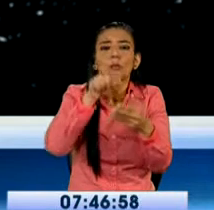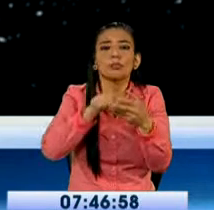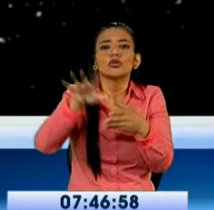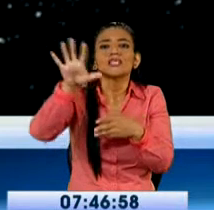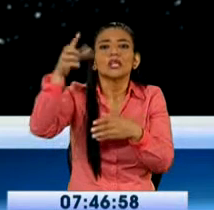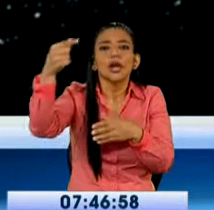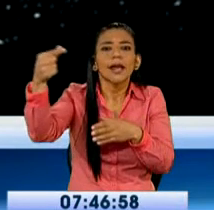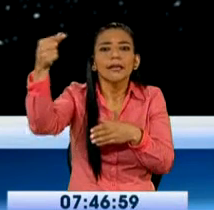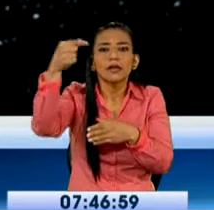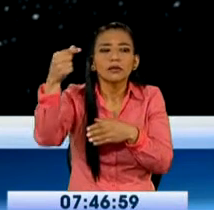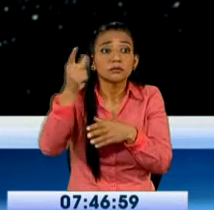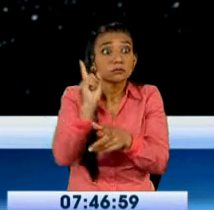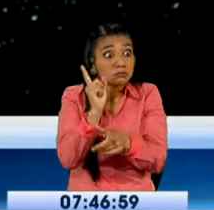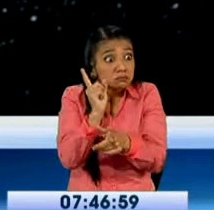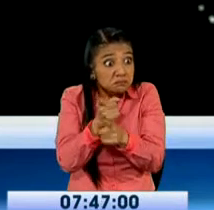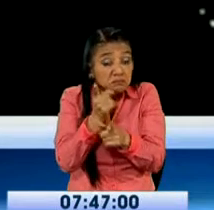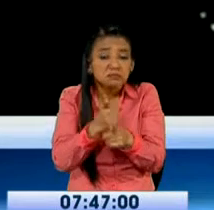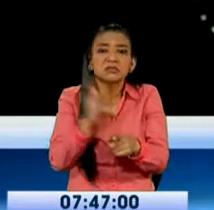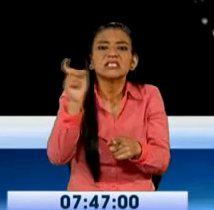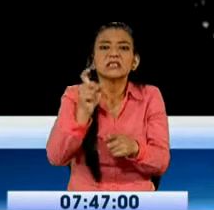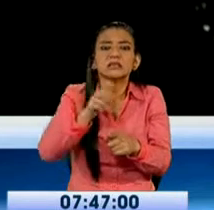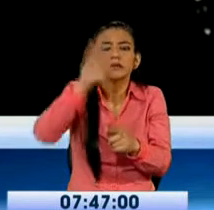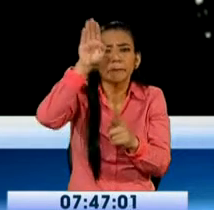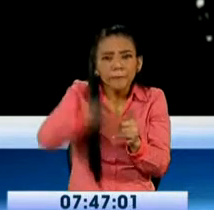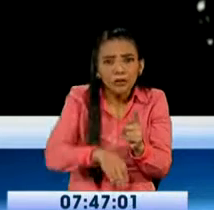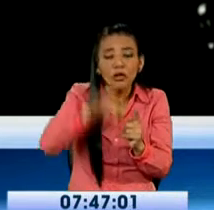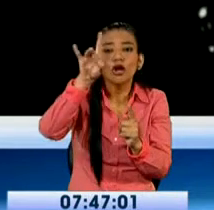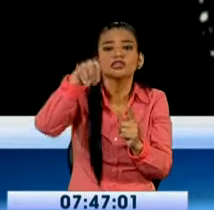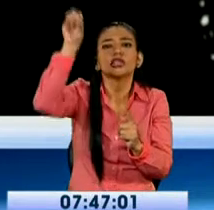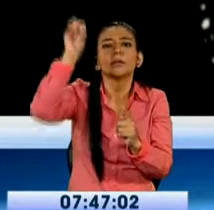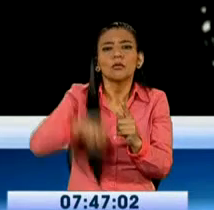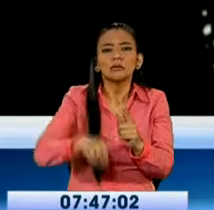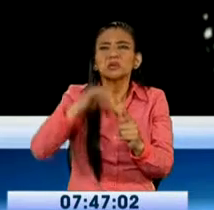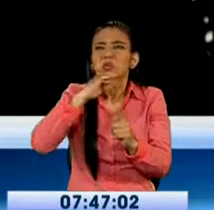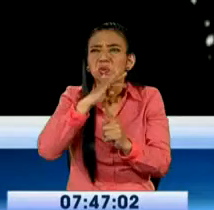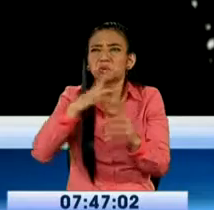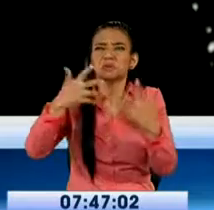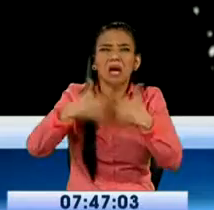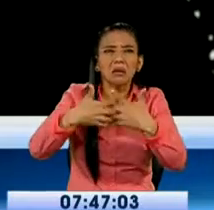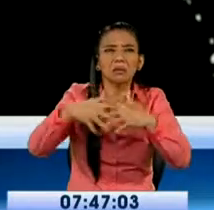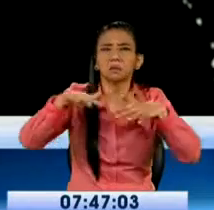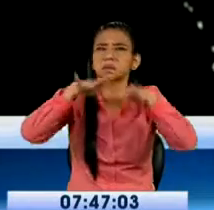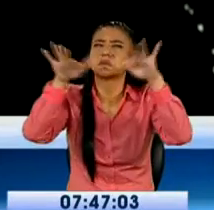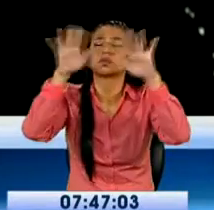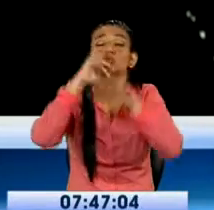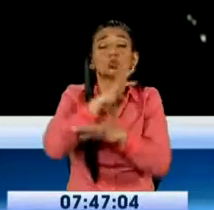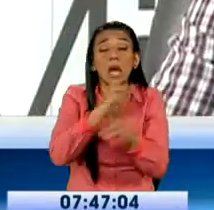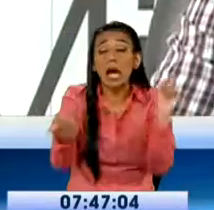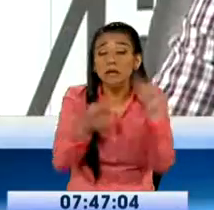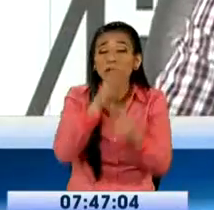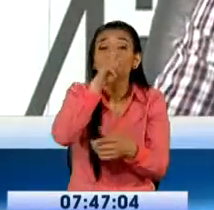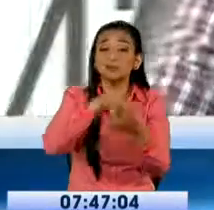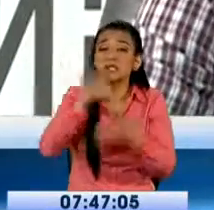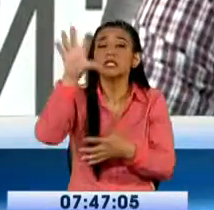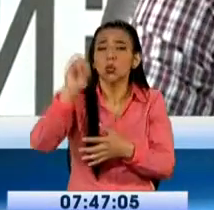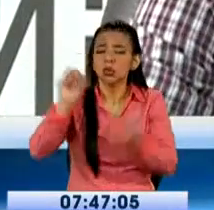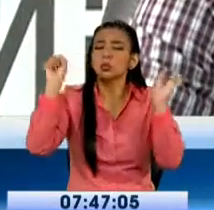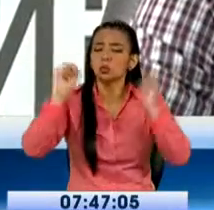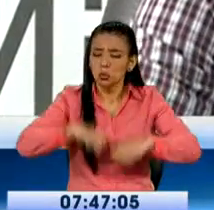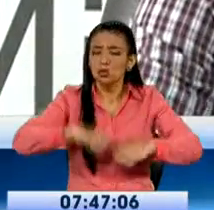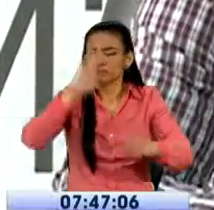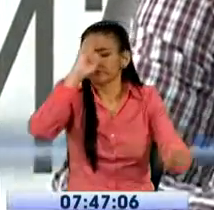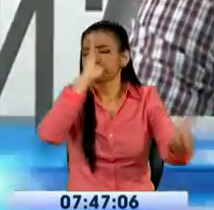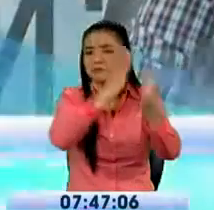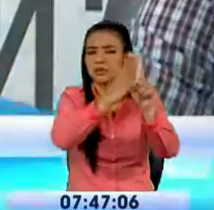grados, por lo que se requiere reducir el 80% de las emisiones contaminantes hasta el 2050. El acuerdo se pone como